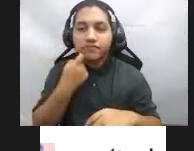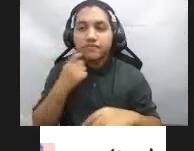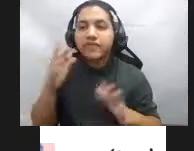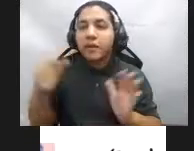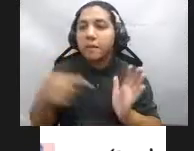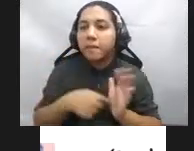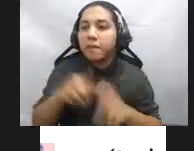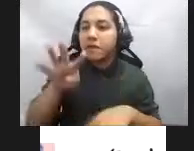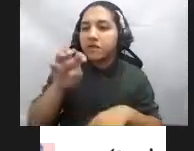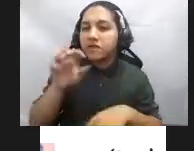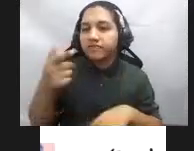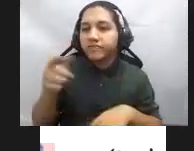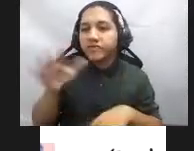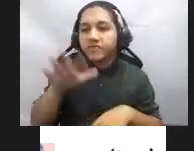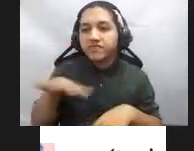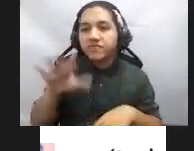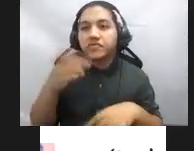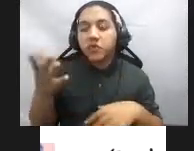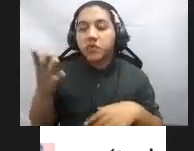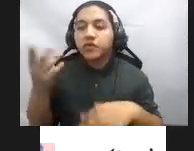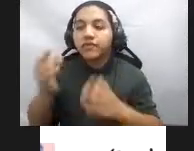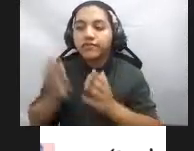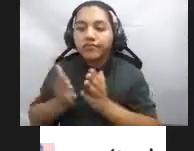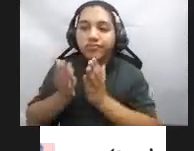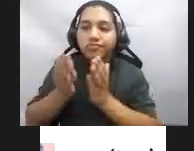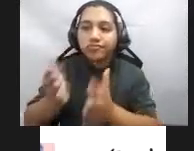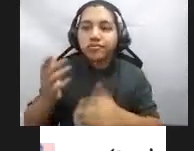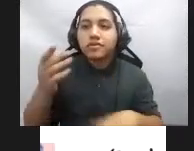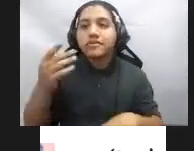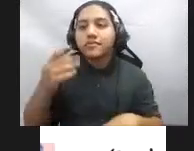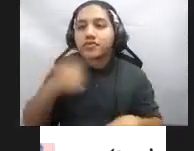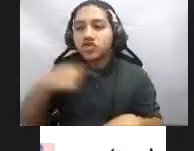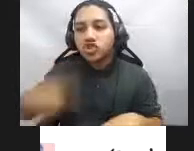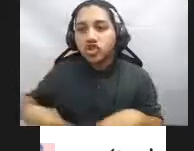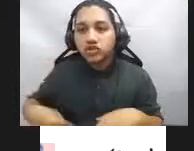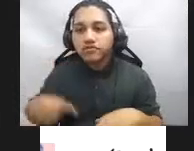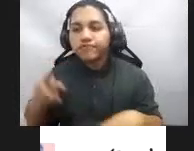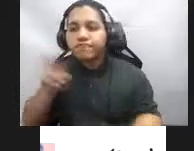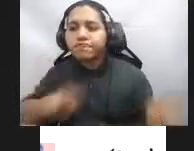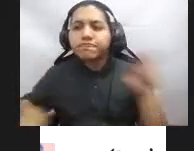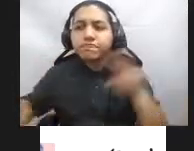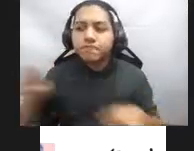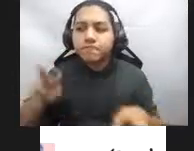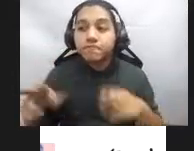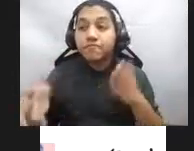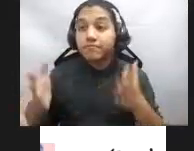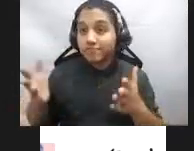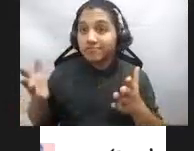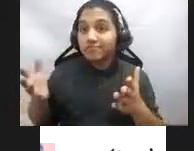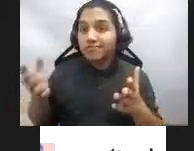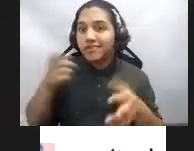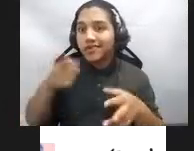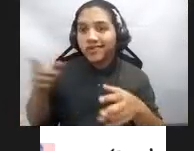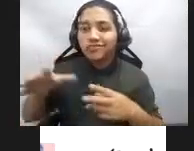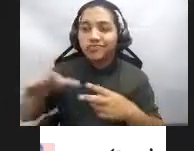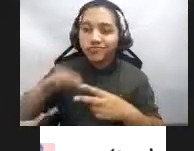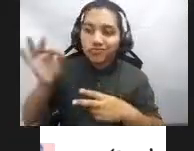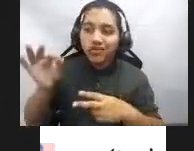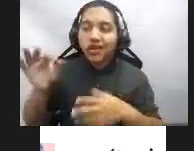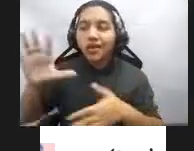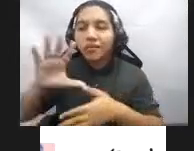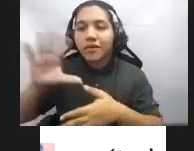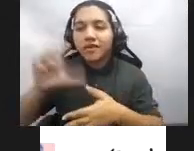1421 una gran expedición china pudo haber llegado a América y descubierto América. Y esto fue uno de los mapas